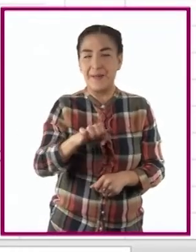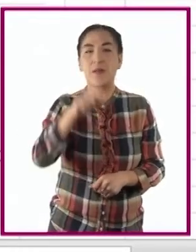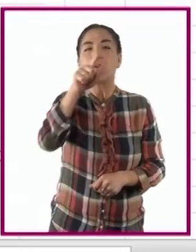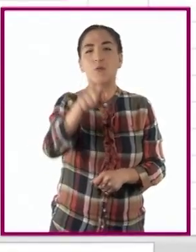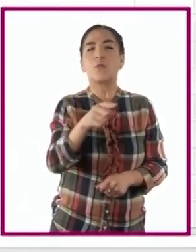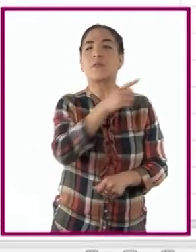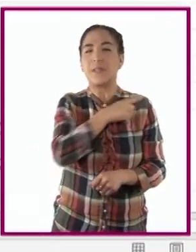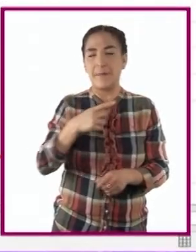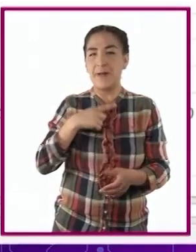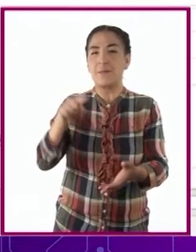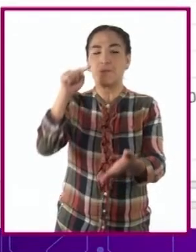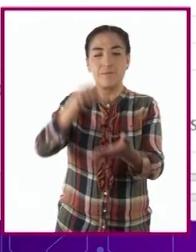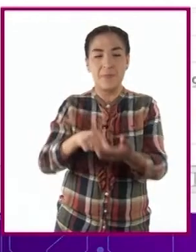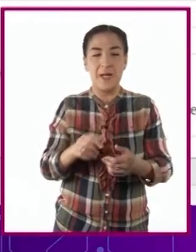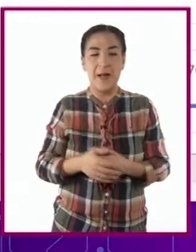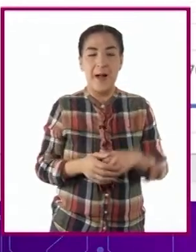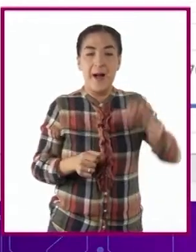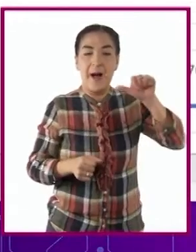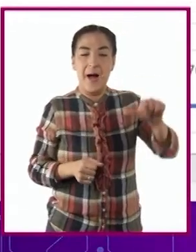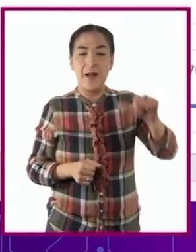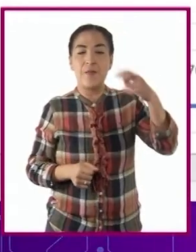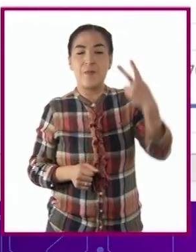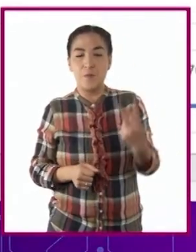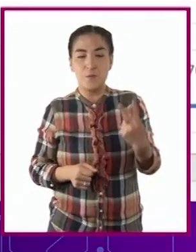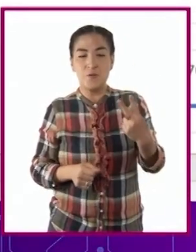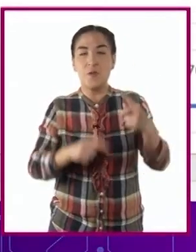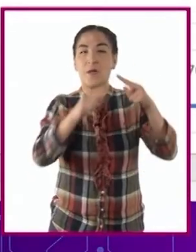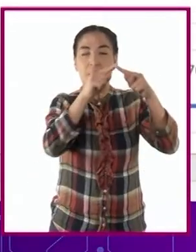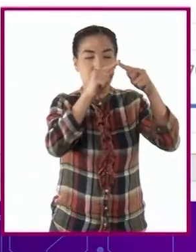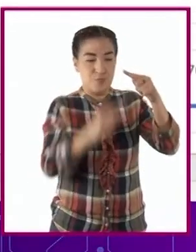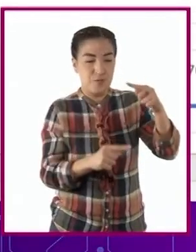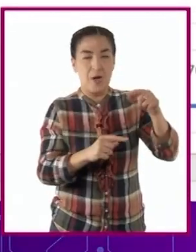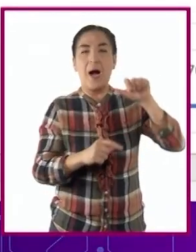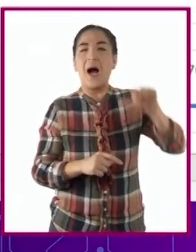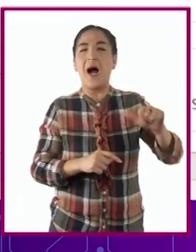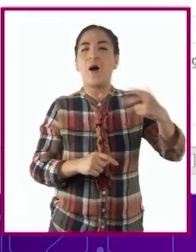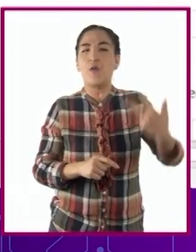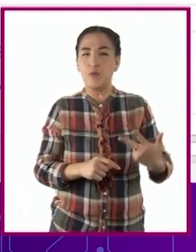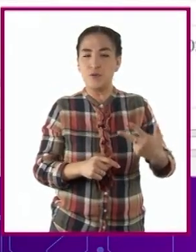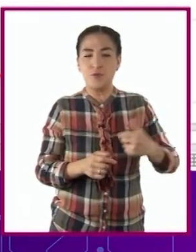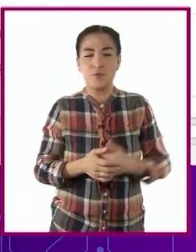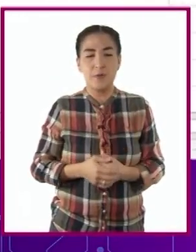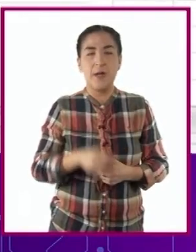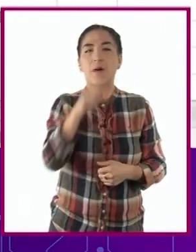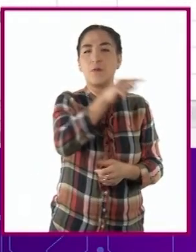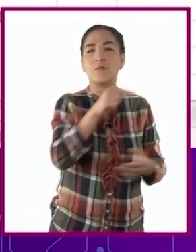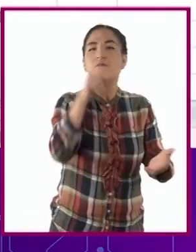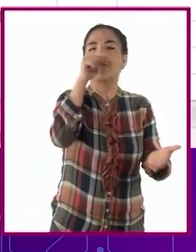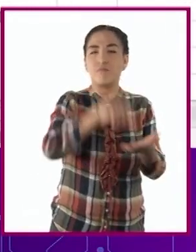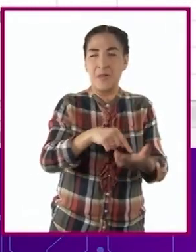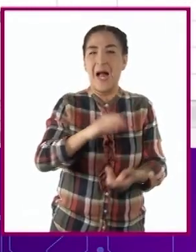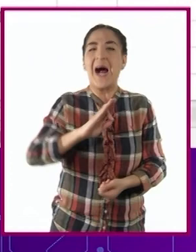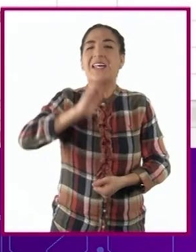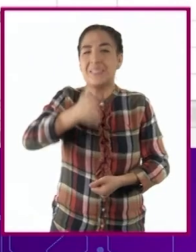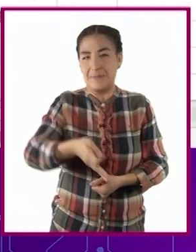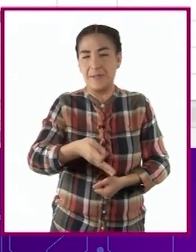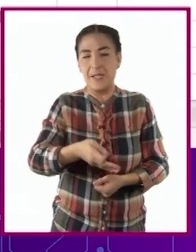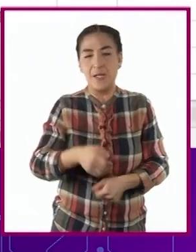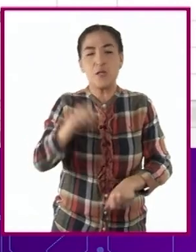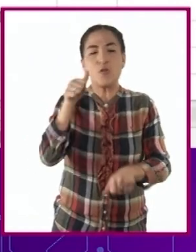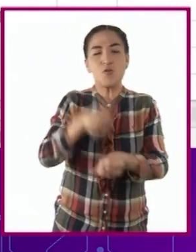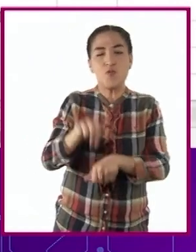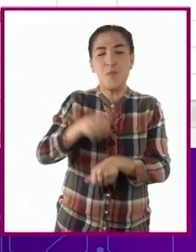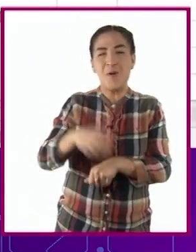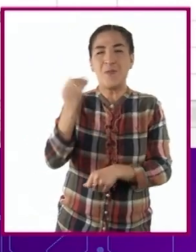los datos de las celdas A2 a A8 y activamos el botón Aceptar, señalado con el número